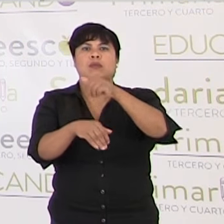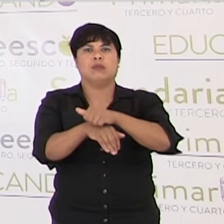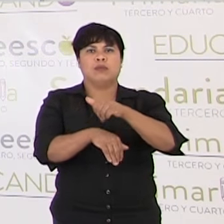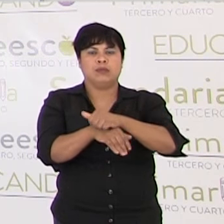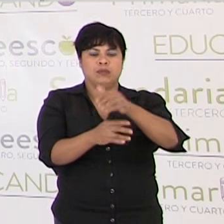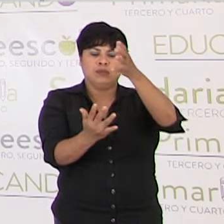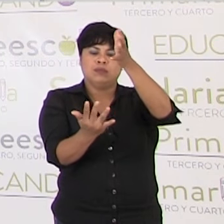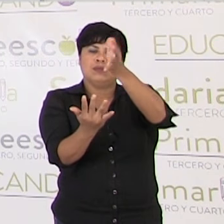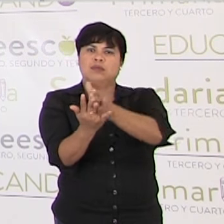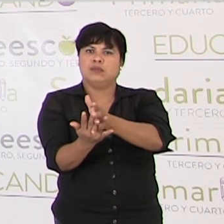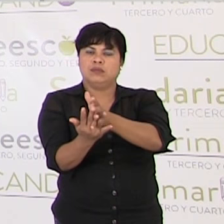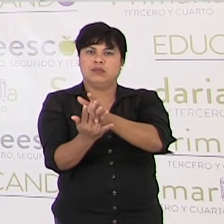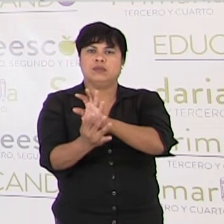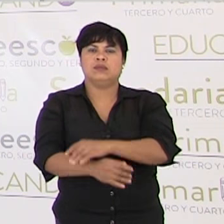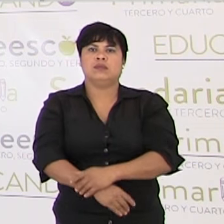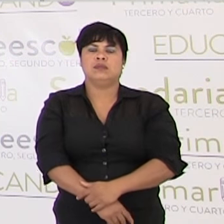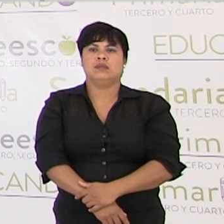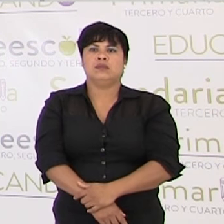de un